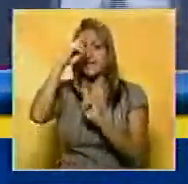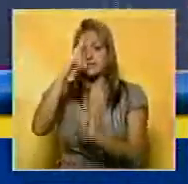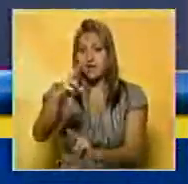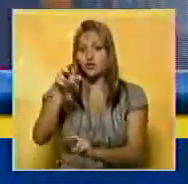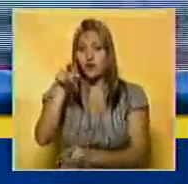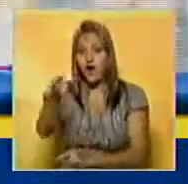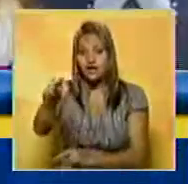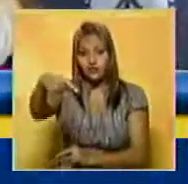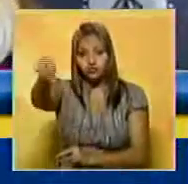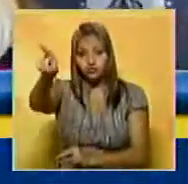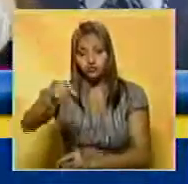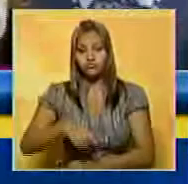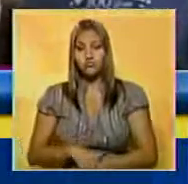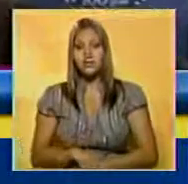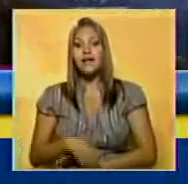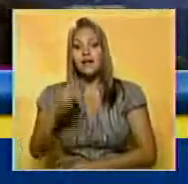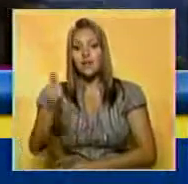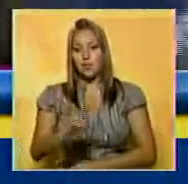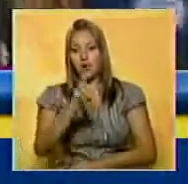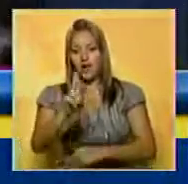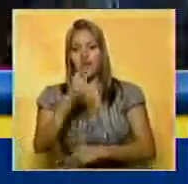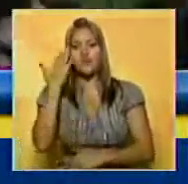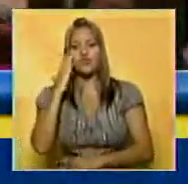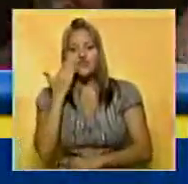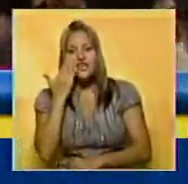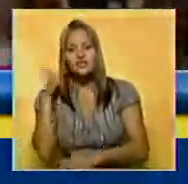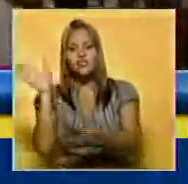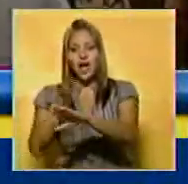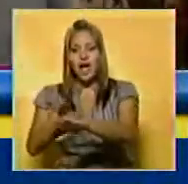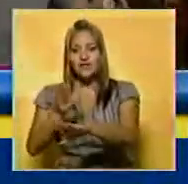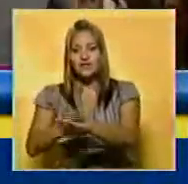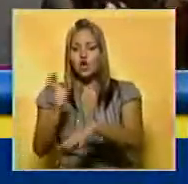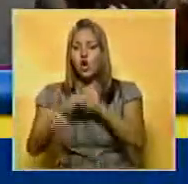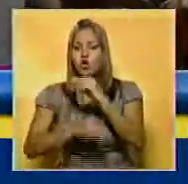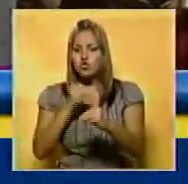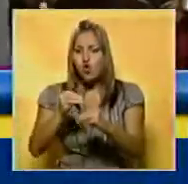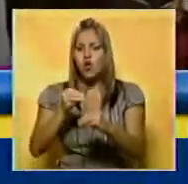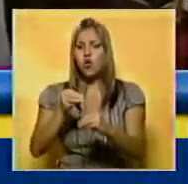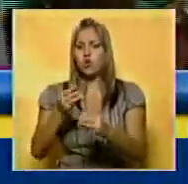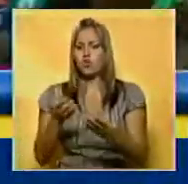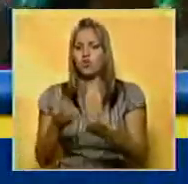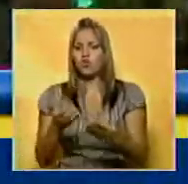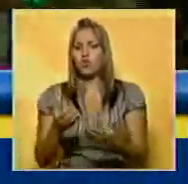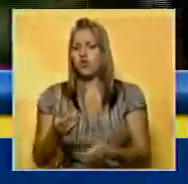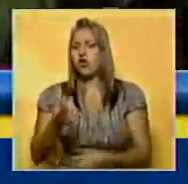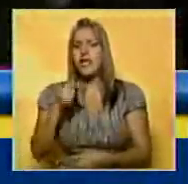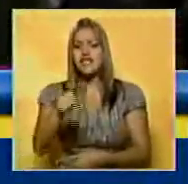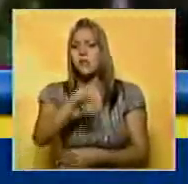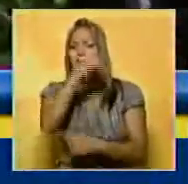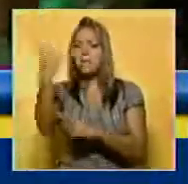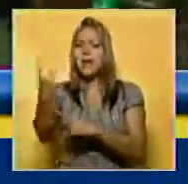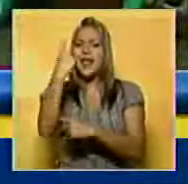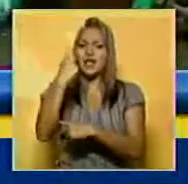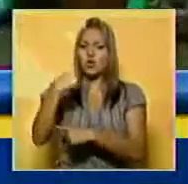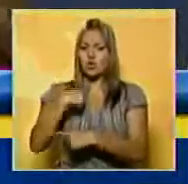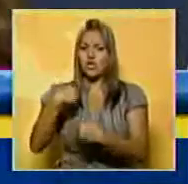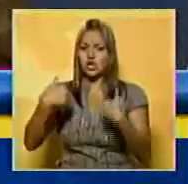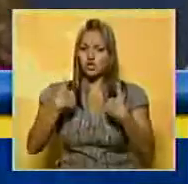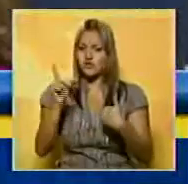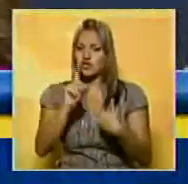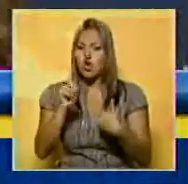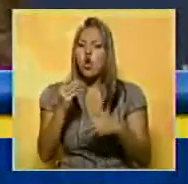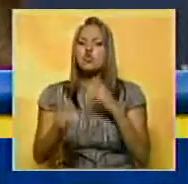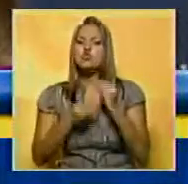cantante utilizó su cuenta de Facebook para pronunciarse sobre el tema y afirmar que no son las preguntas las que ofenden, es